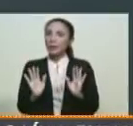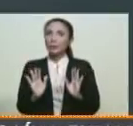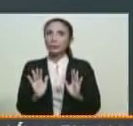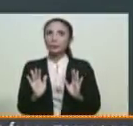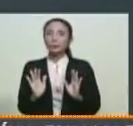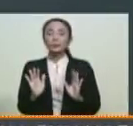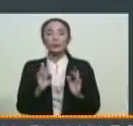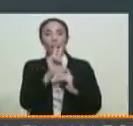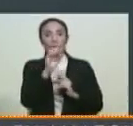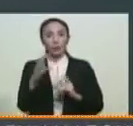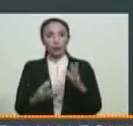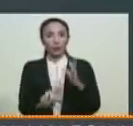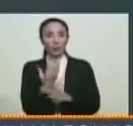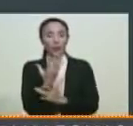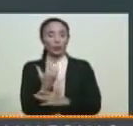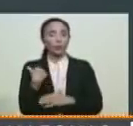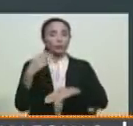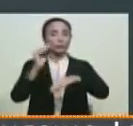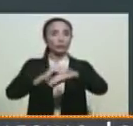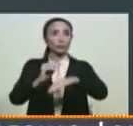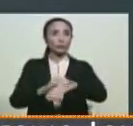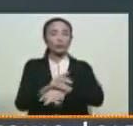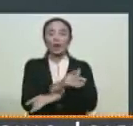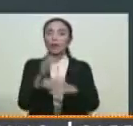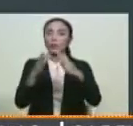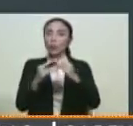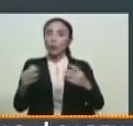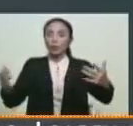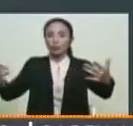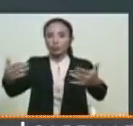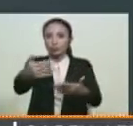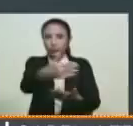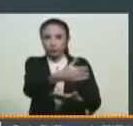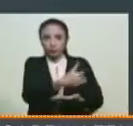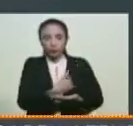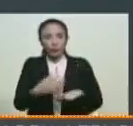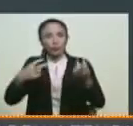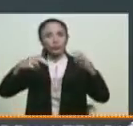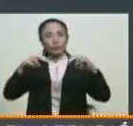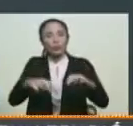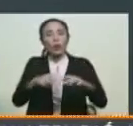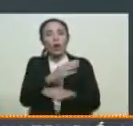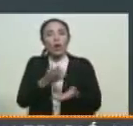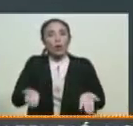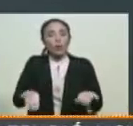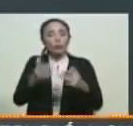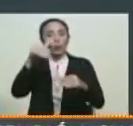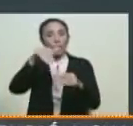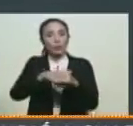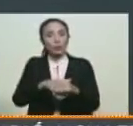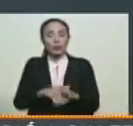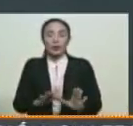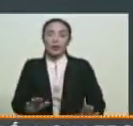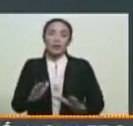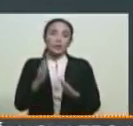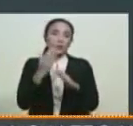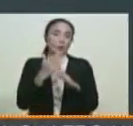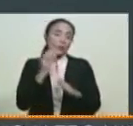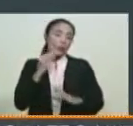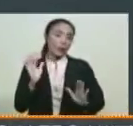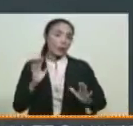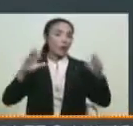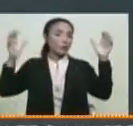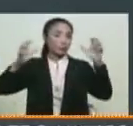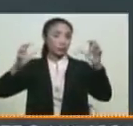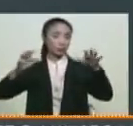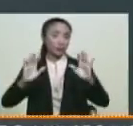el 20 de mayo le digo a Venezuela, tenemos una cita con la patria. Y llueva, porque puede llover, porque